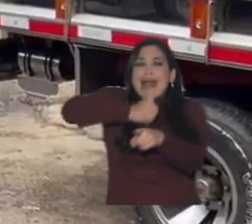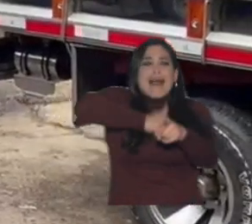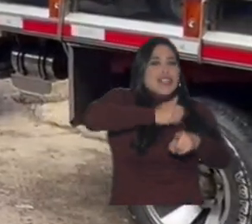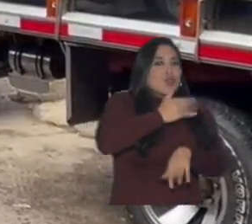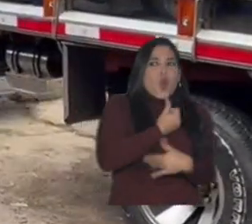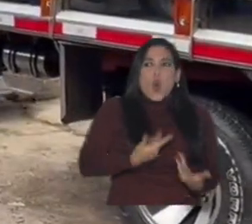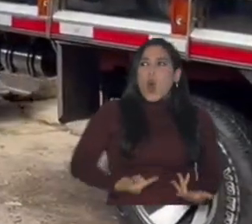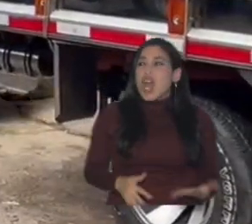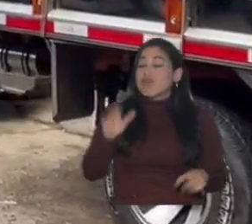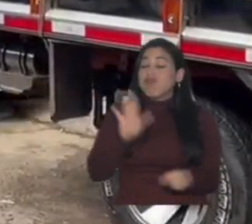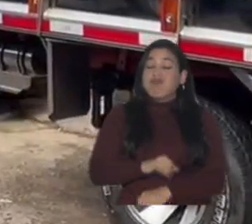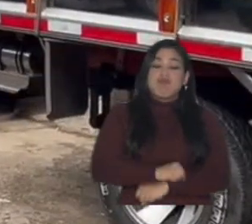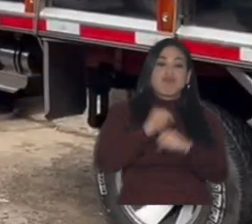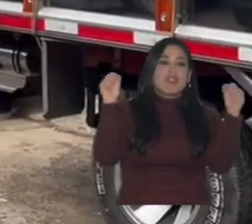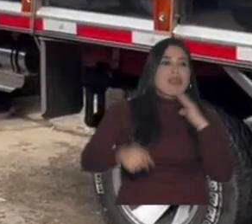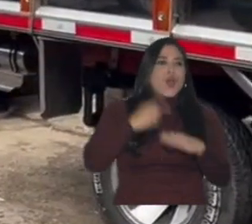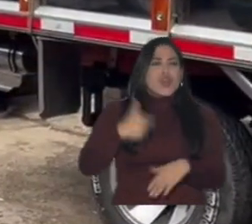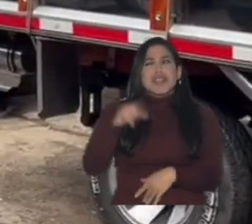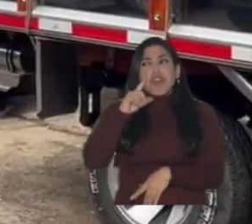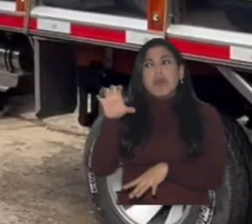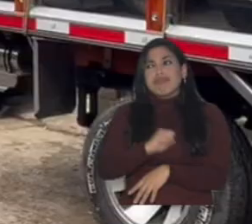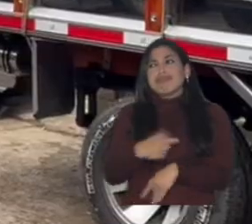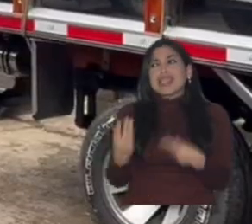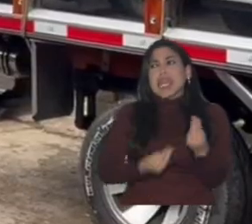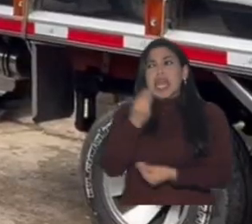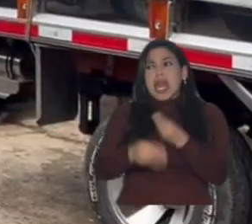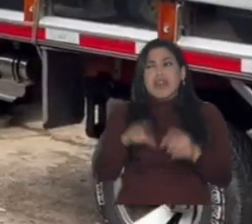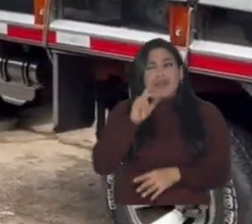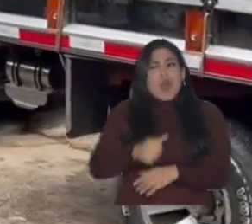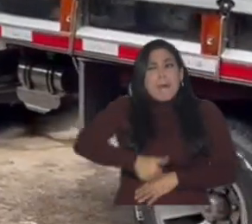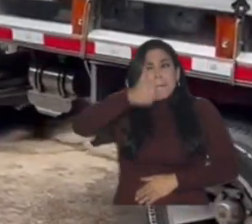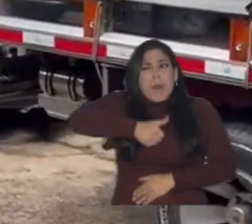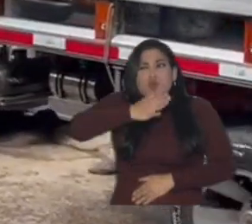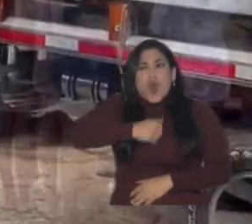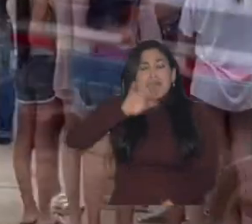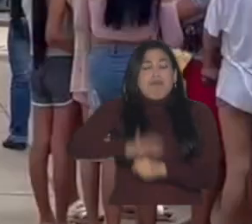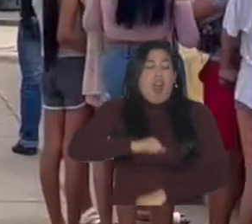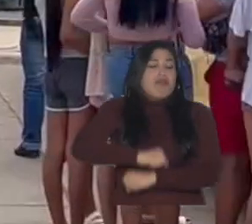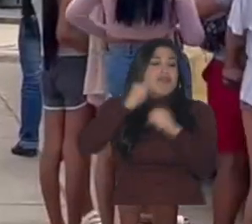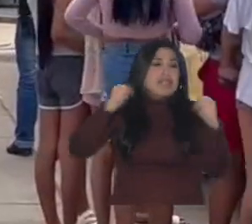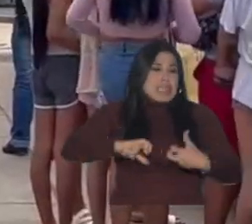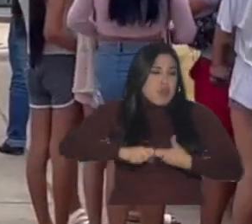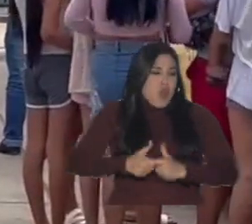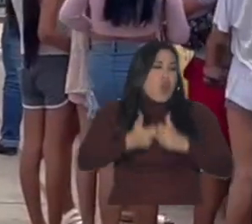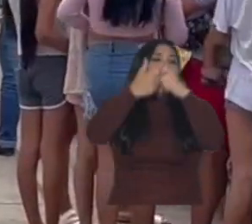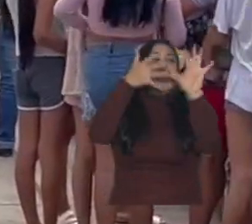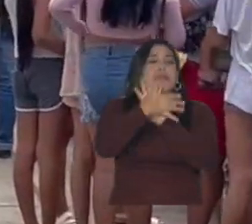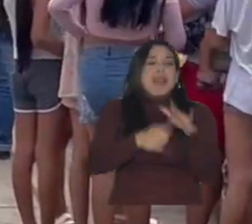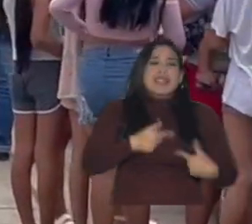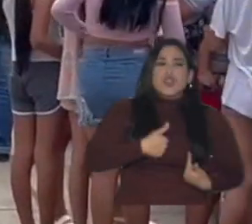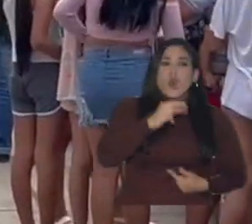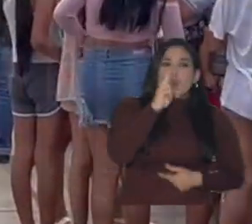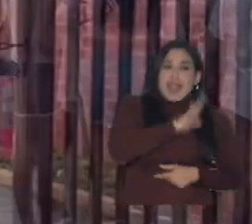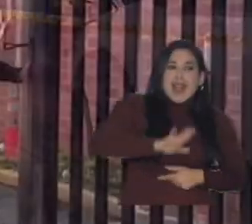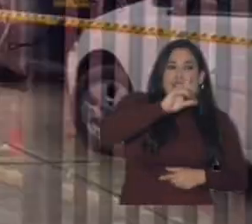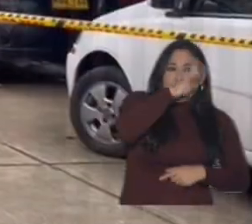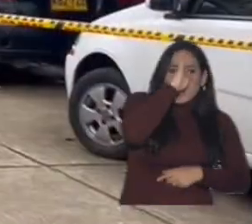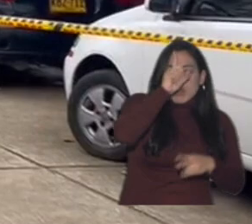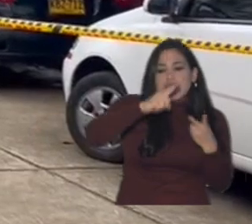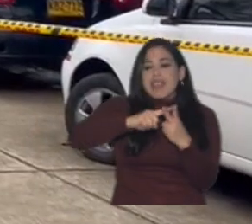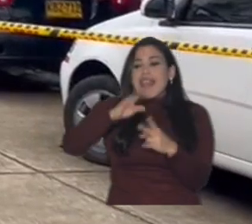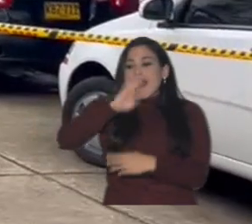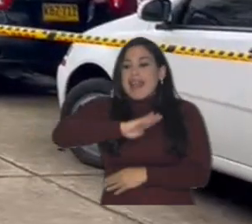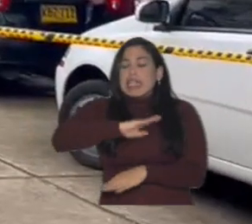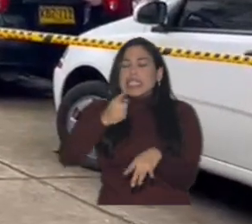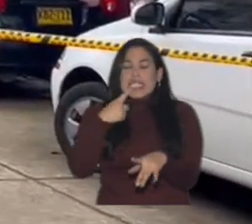caso específico, para mí es la intolerancia que es lo que está predominando. Por eso la Policía Nacional junto con la Alcaldía está adelantando un